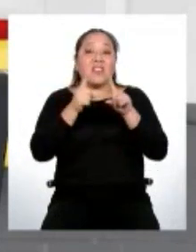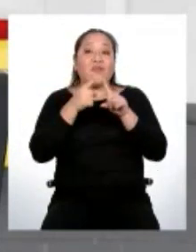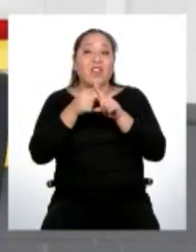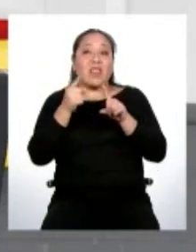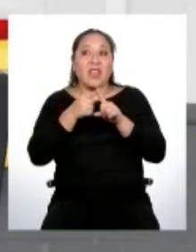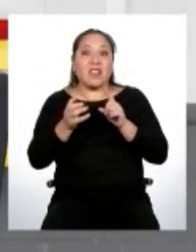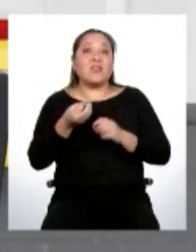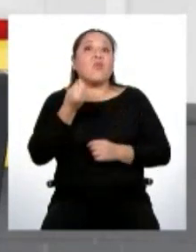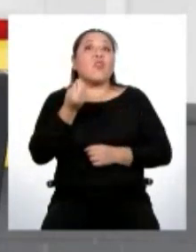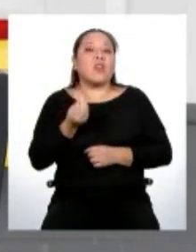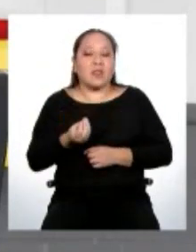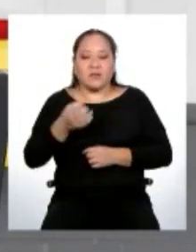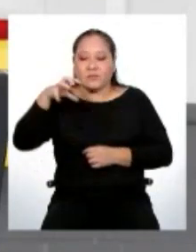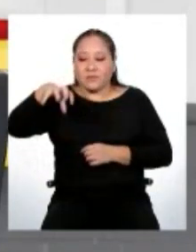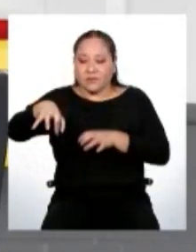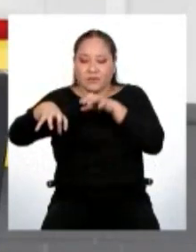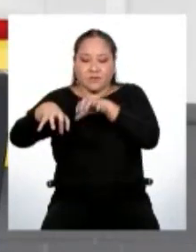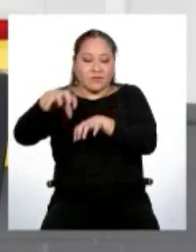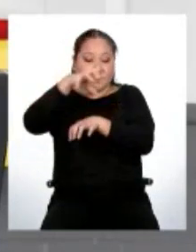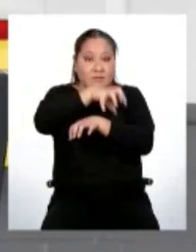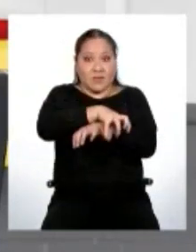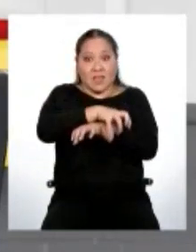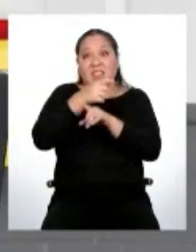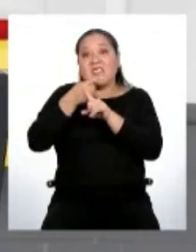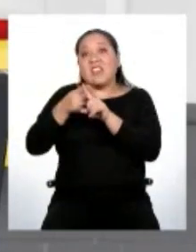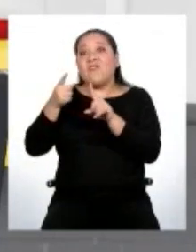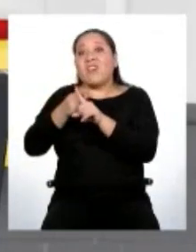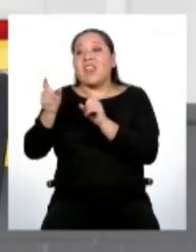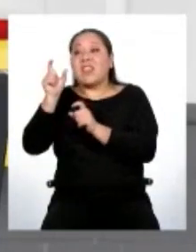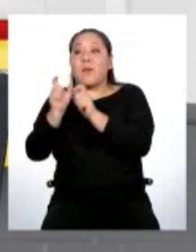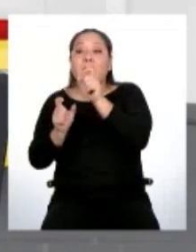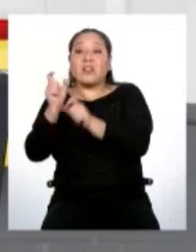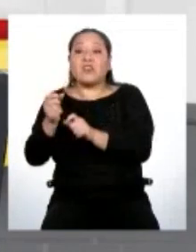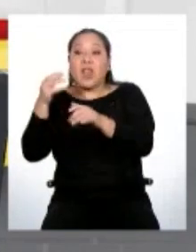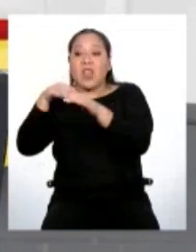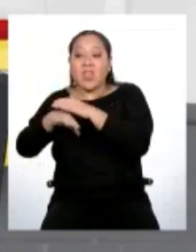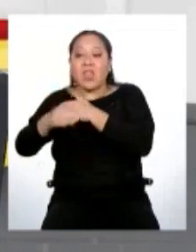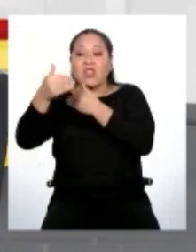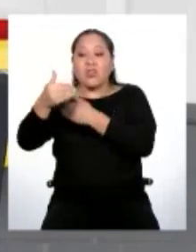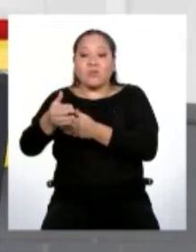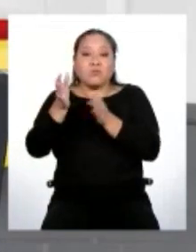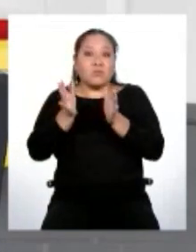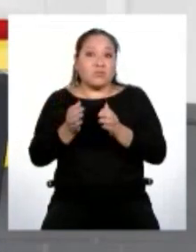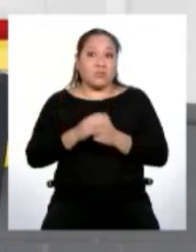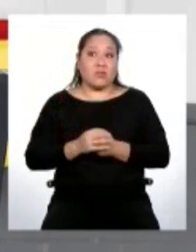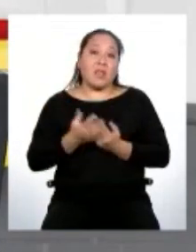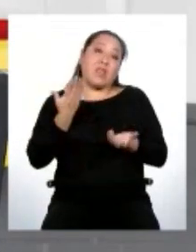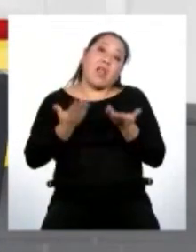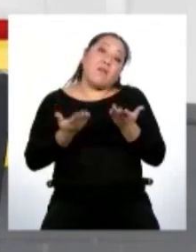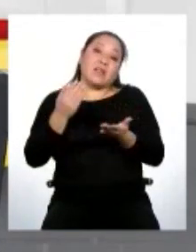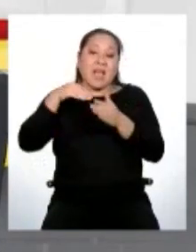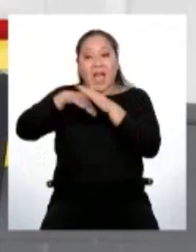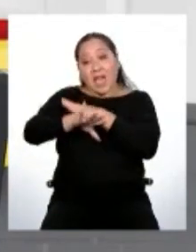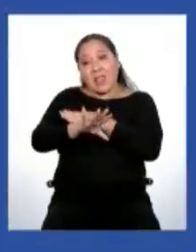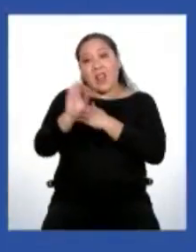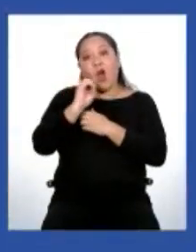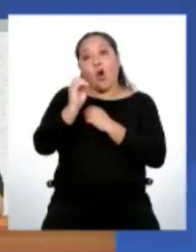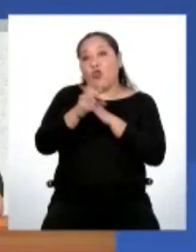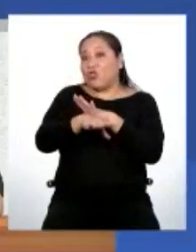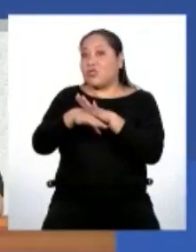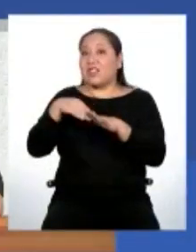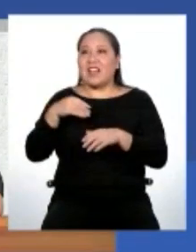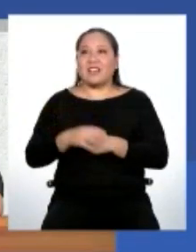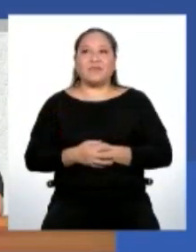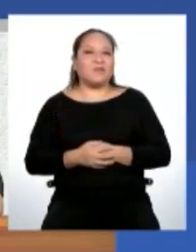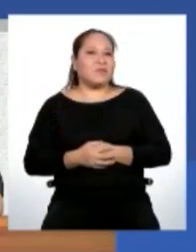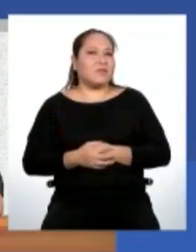porque implican un cambio de personajes en la situación dramática, ya sea que entran o salen.